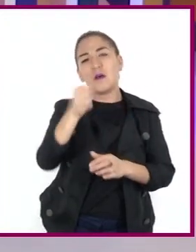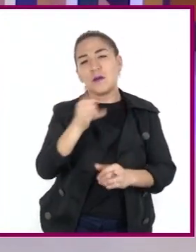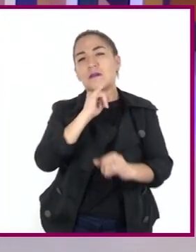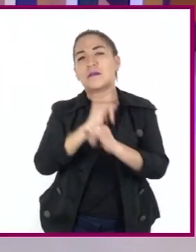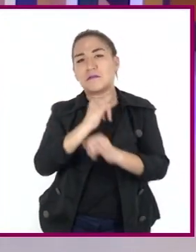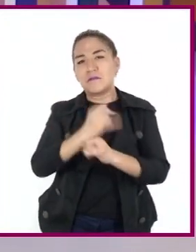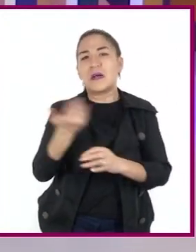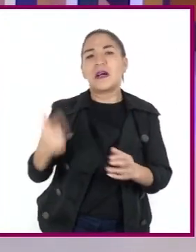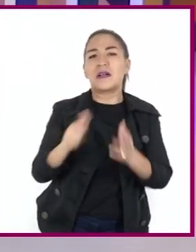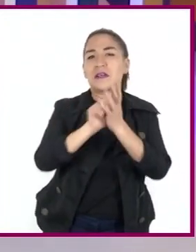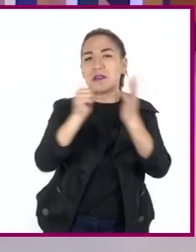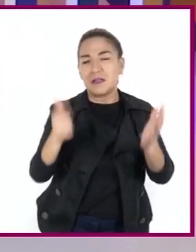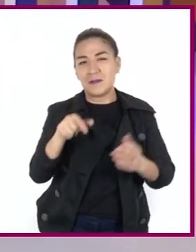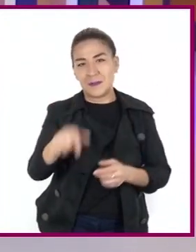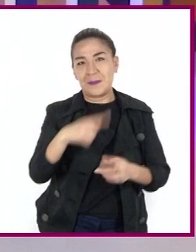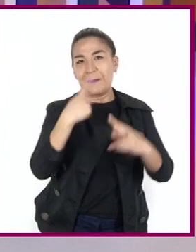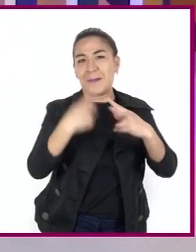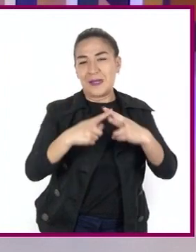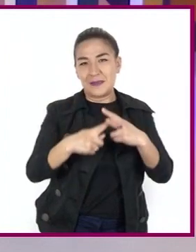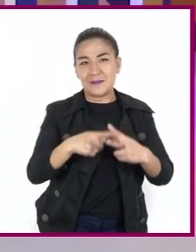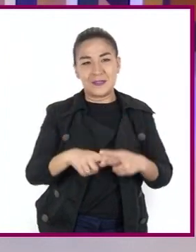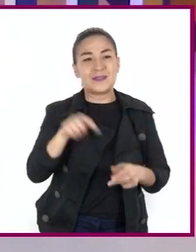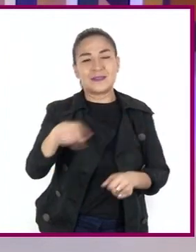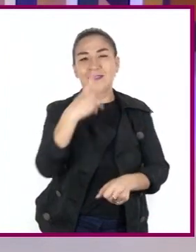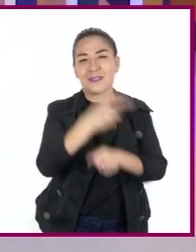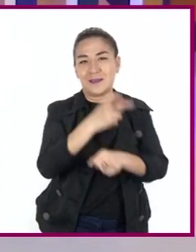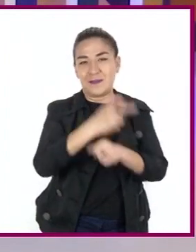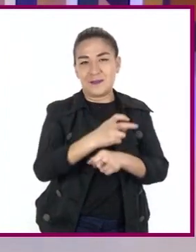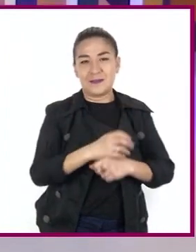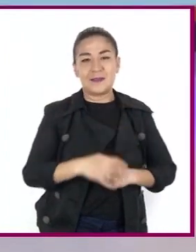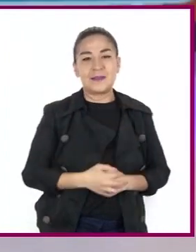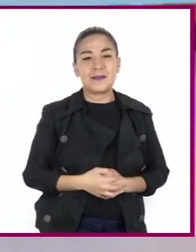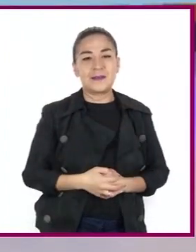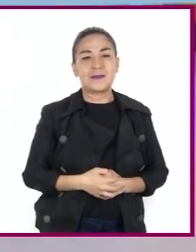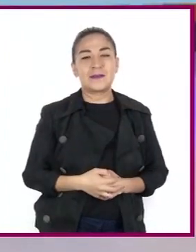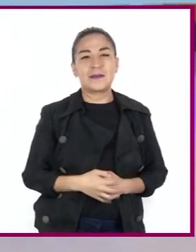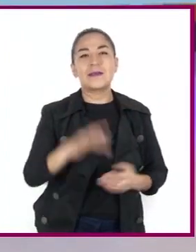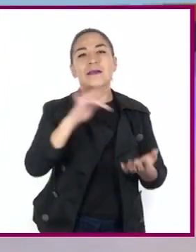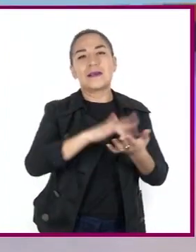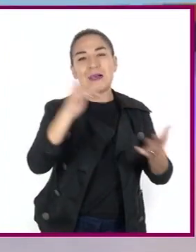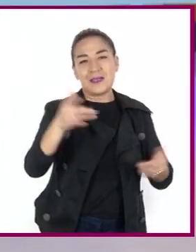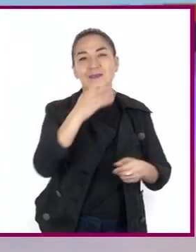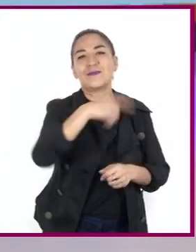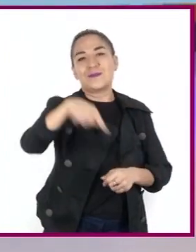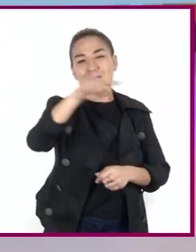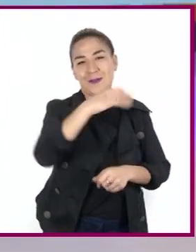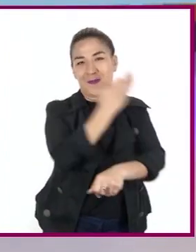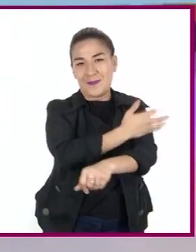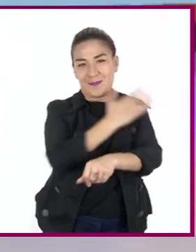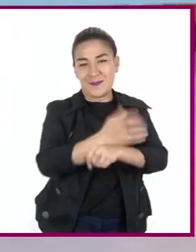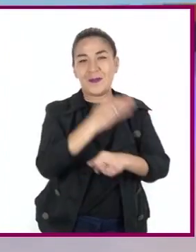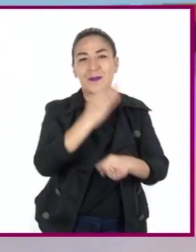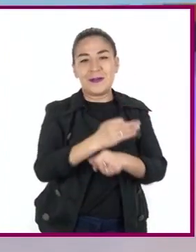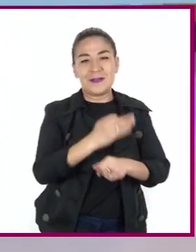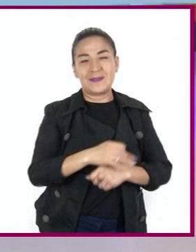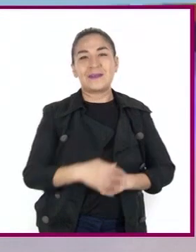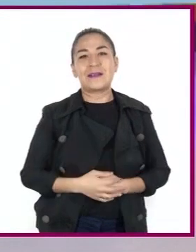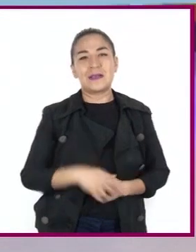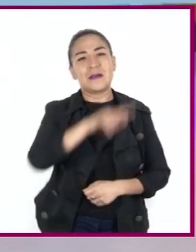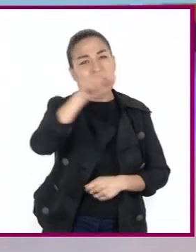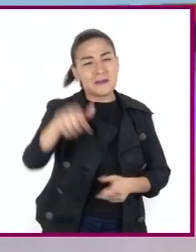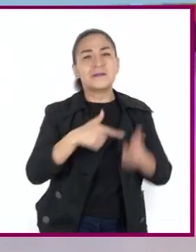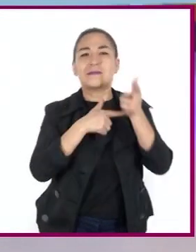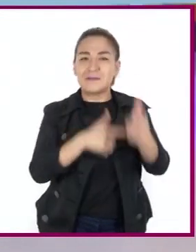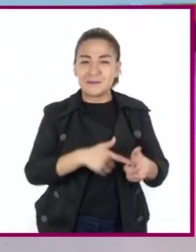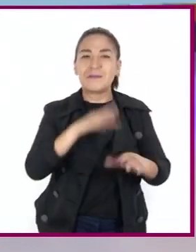fuentes, como su libro de texto de matemáticas de segundo grado. Gracias a quienes nos acompañaron. Están invitadas e invitados